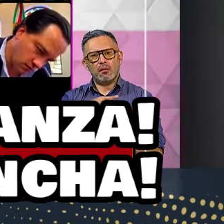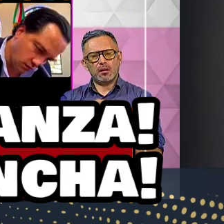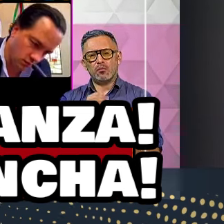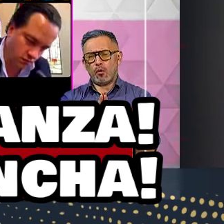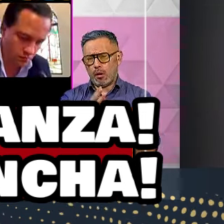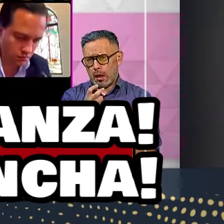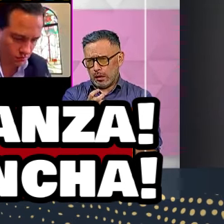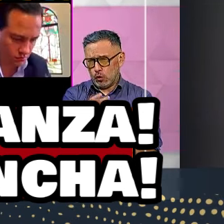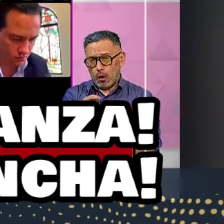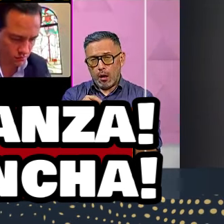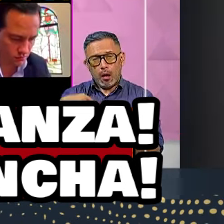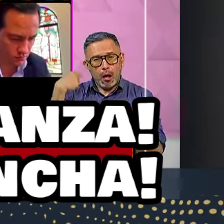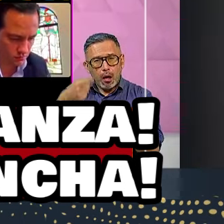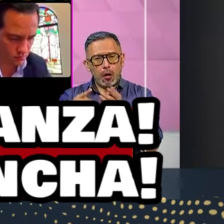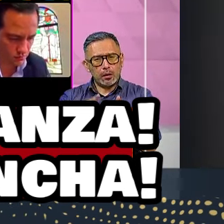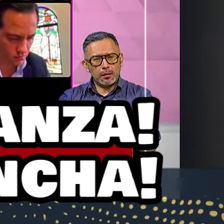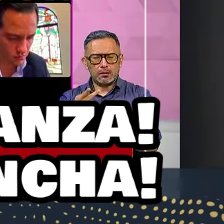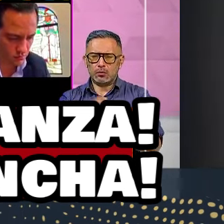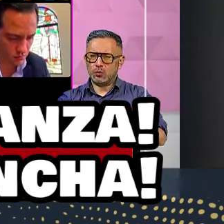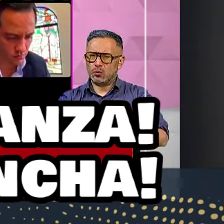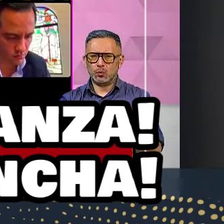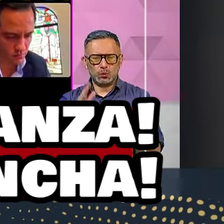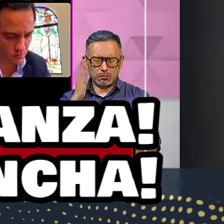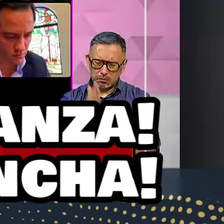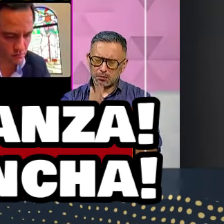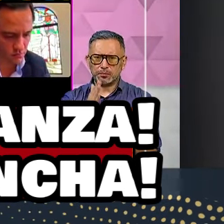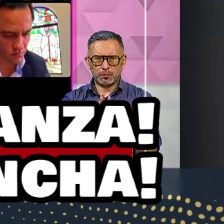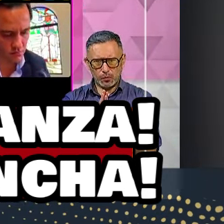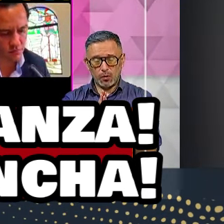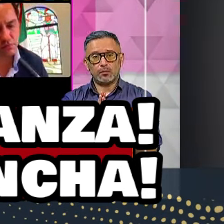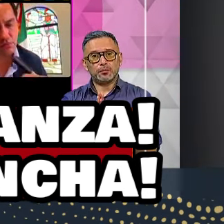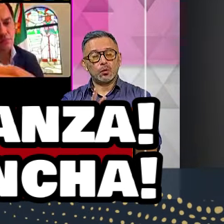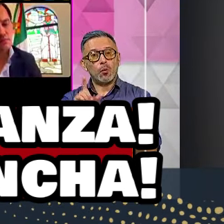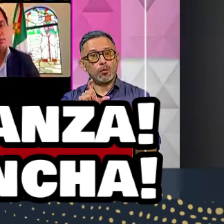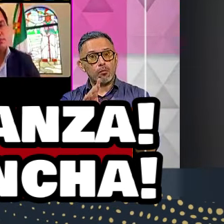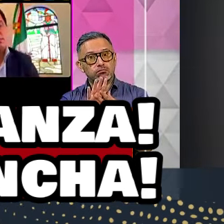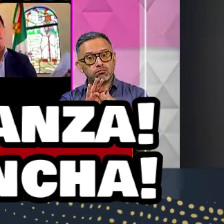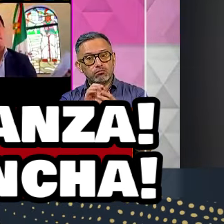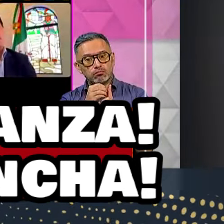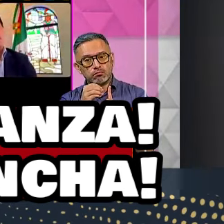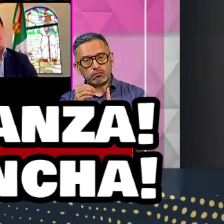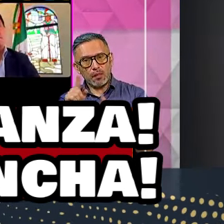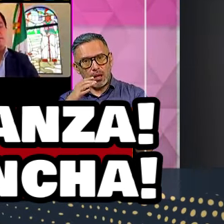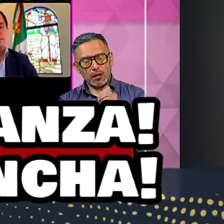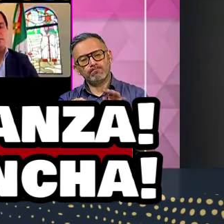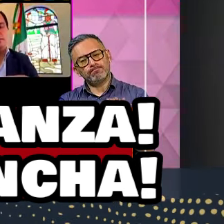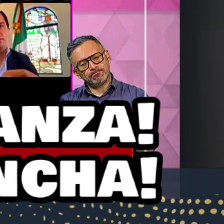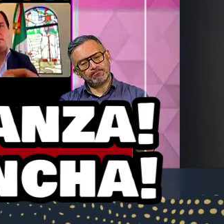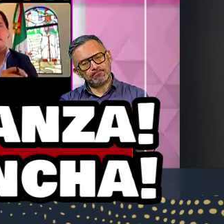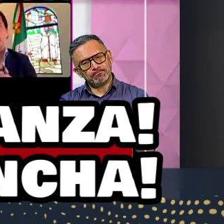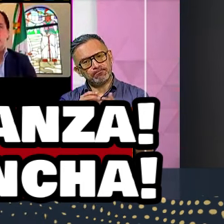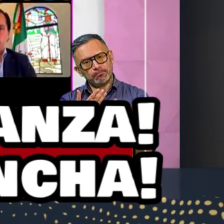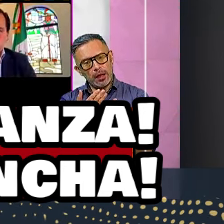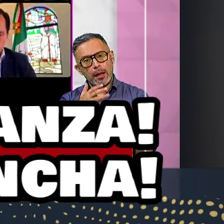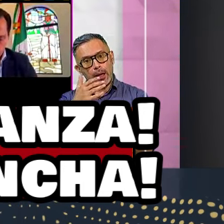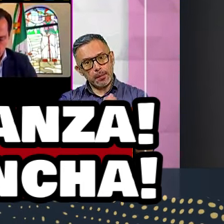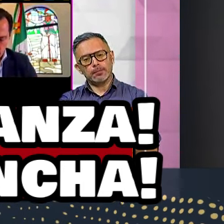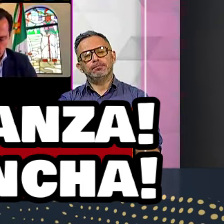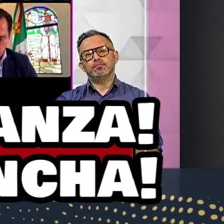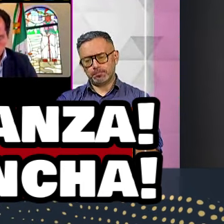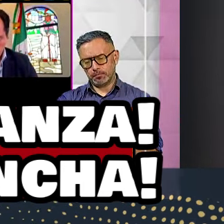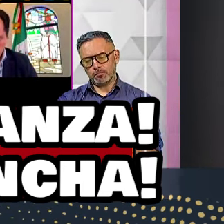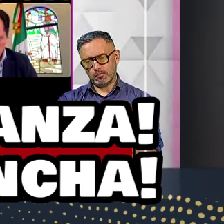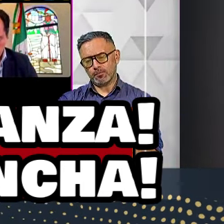predent la naturaleza Me parece que se debe escuchar a quienes están haciendo uso de la palabra y esperar su turno para hacer la aclaración correspondiente que